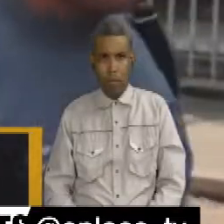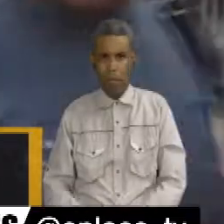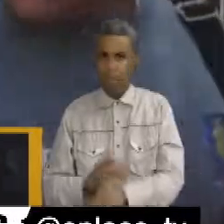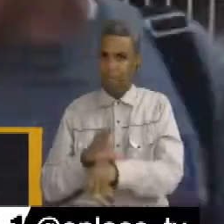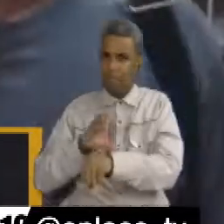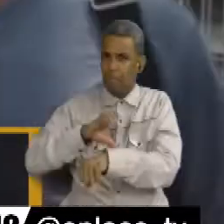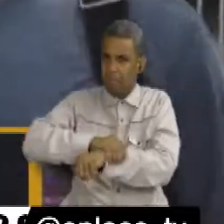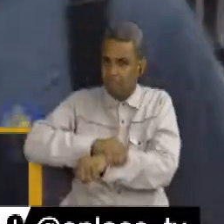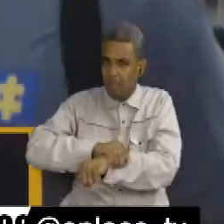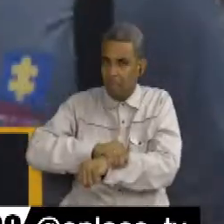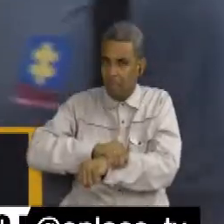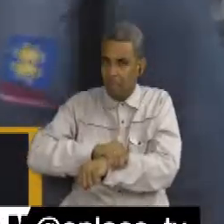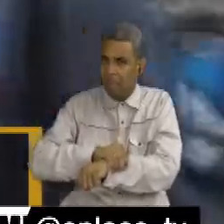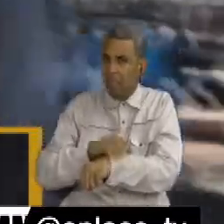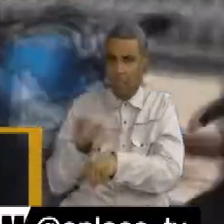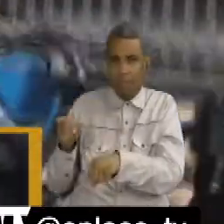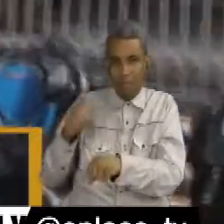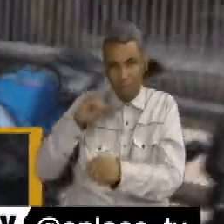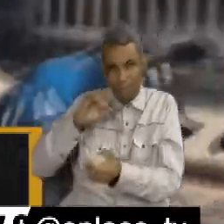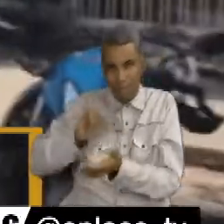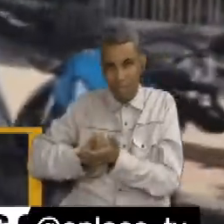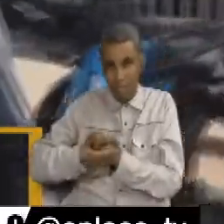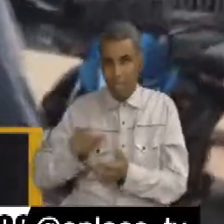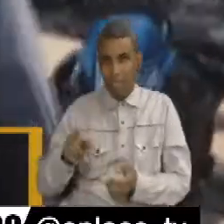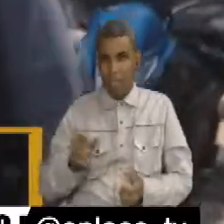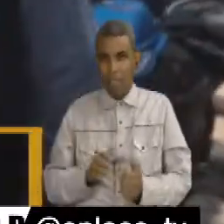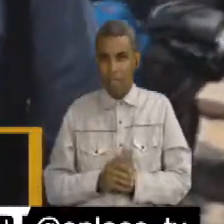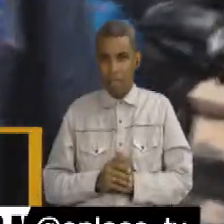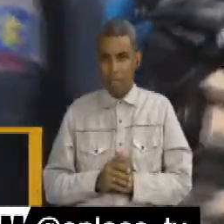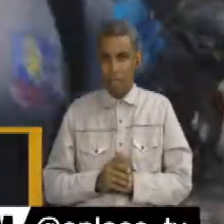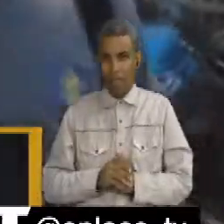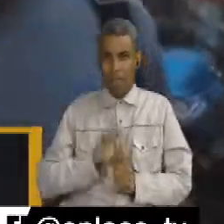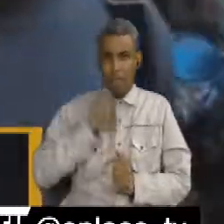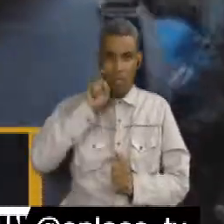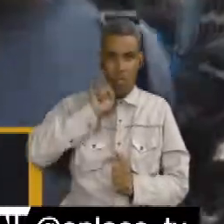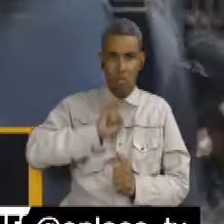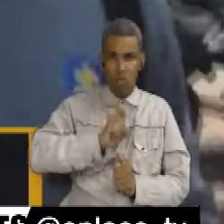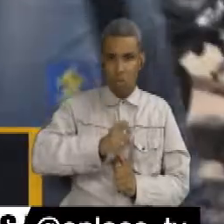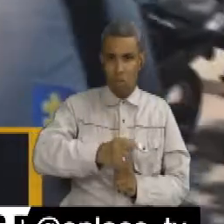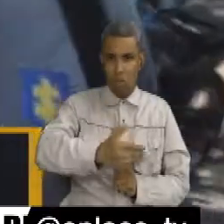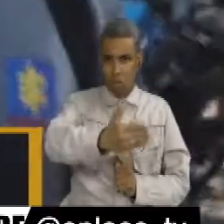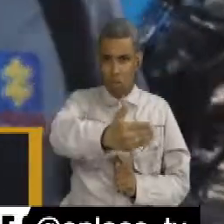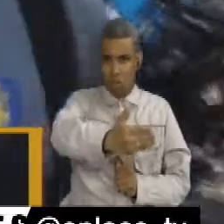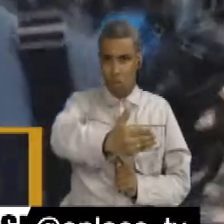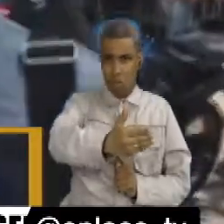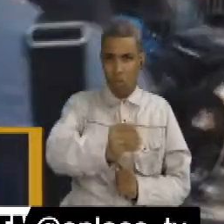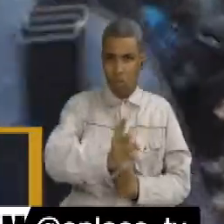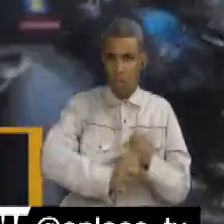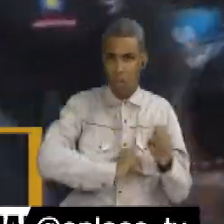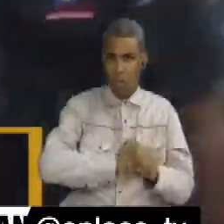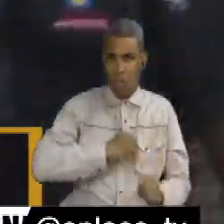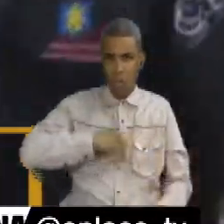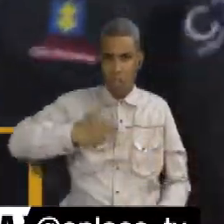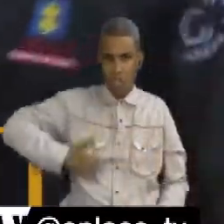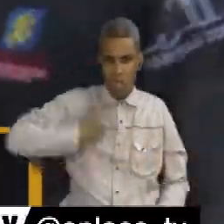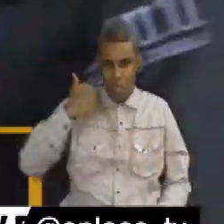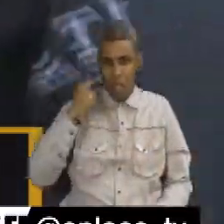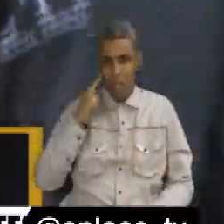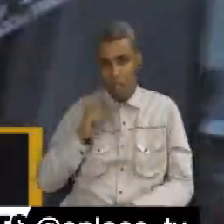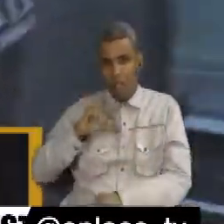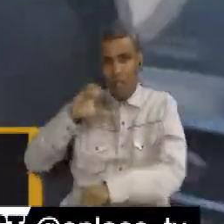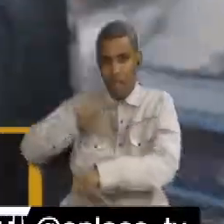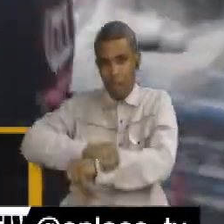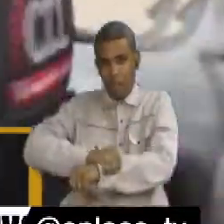en la vivienda del sujeto implicado en un caso de violencia sexual contra una menor de 3 años de edad. El